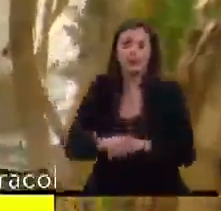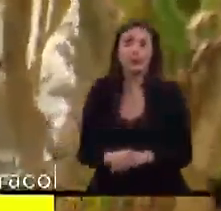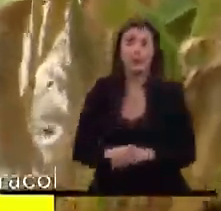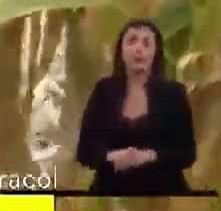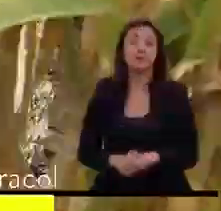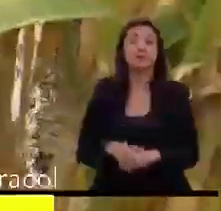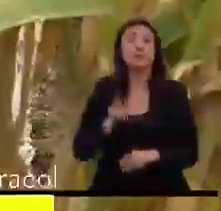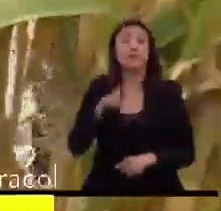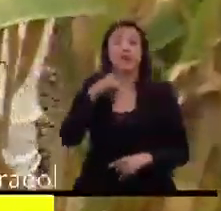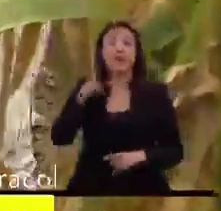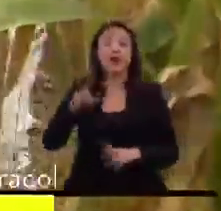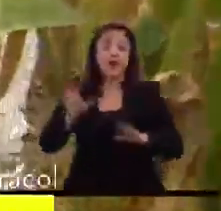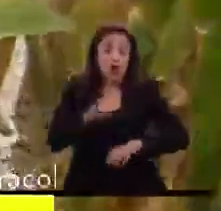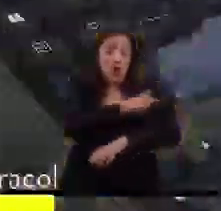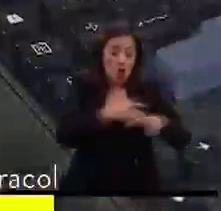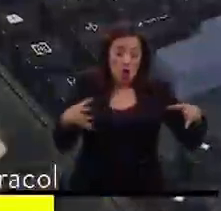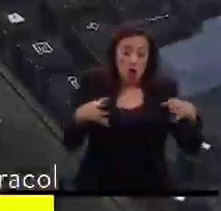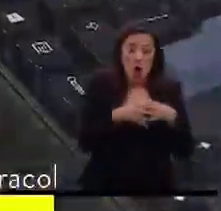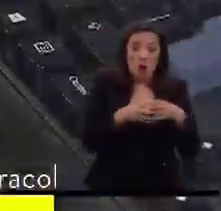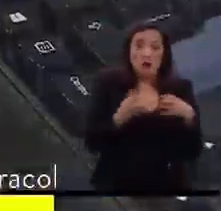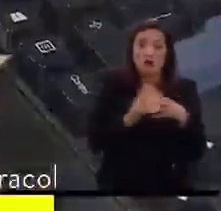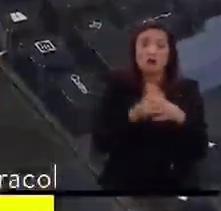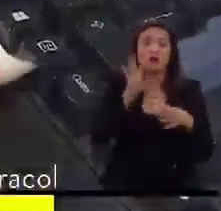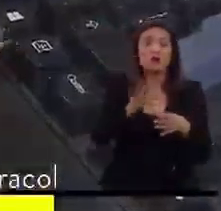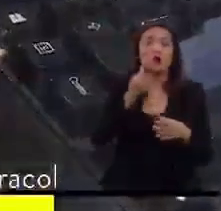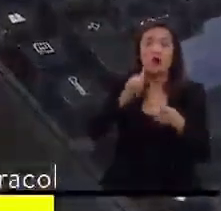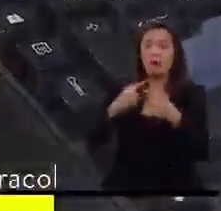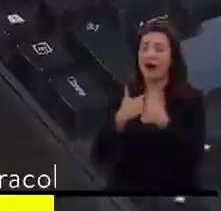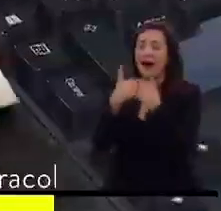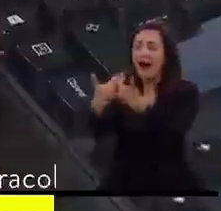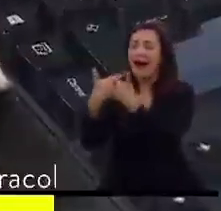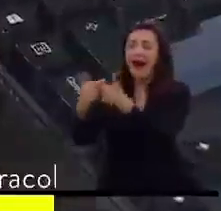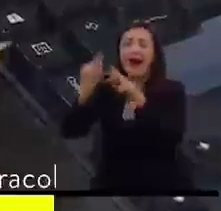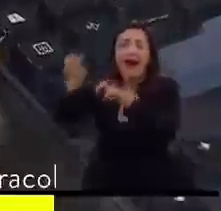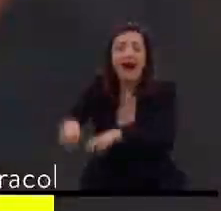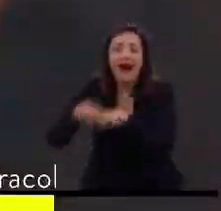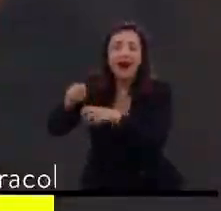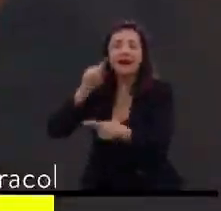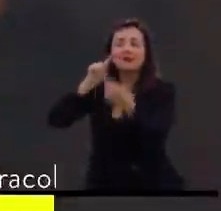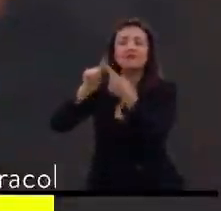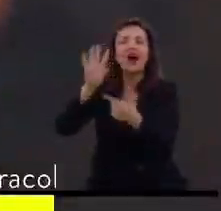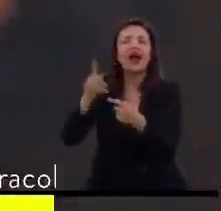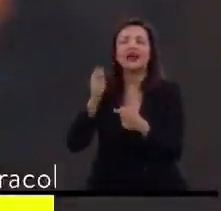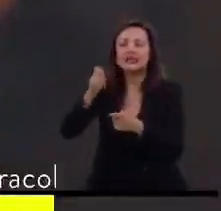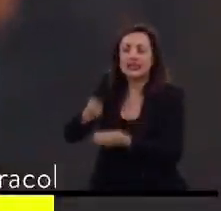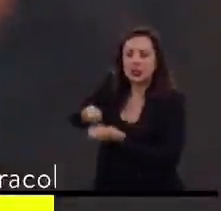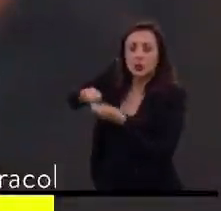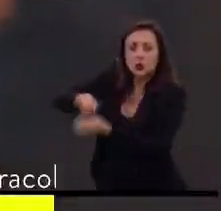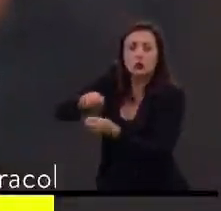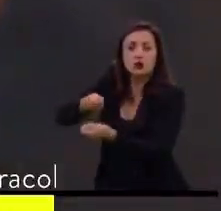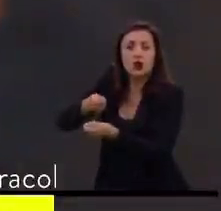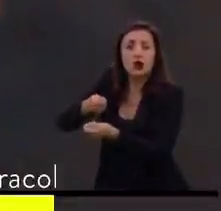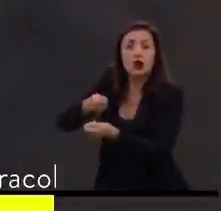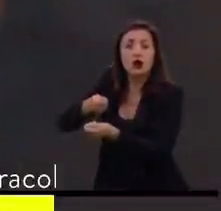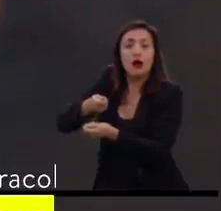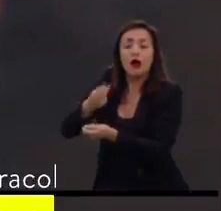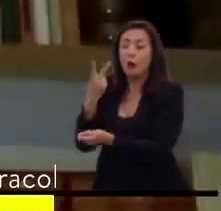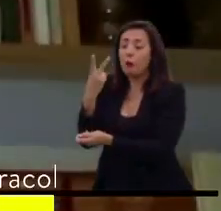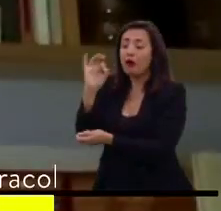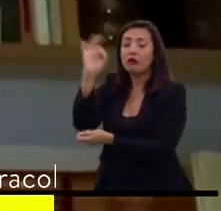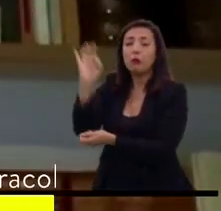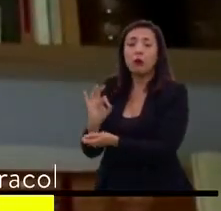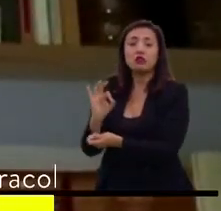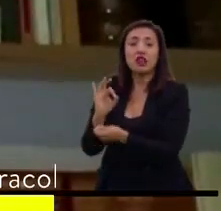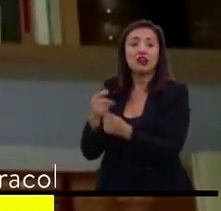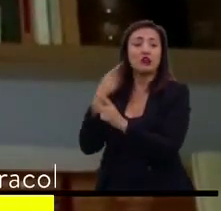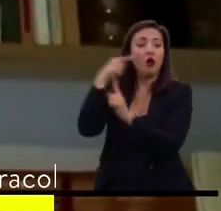Comisión Nacional de Crédito Agropecuario, de los 50 mil millones de pesos destinados para cubrir subsidios, solo el 20% va a grandes productores. Lo